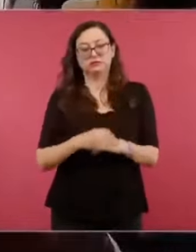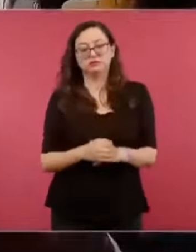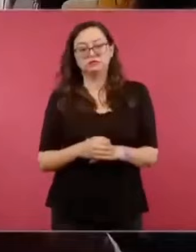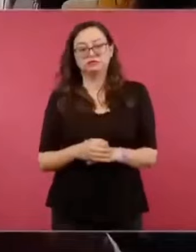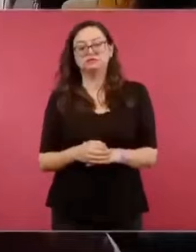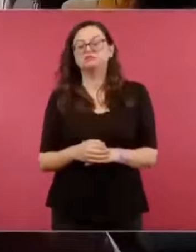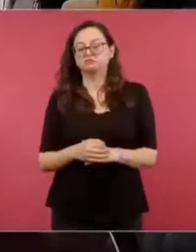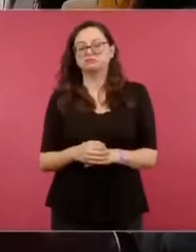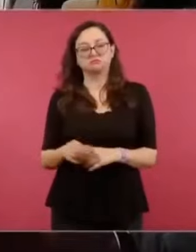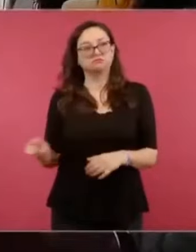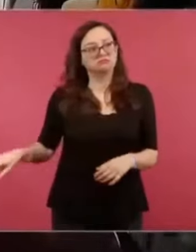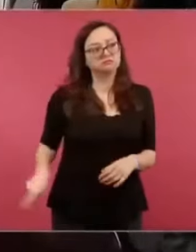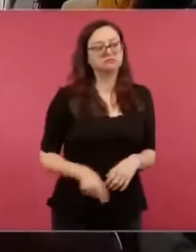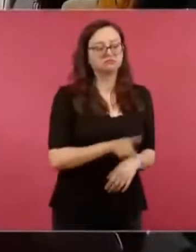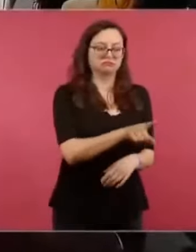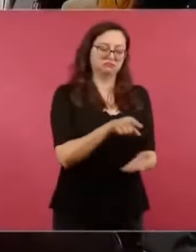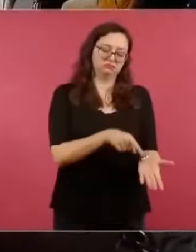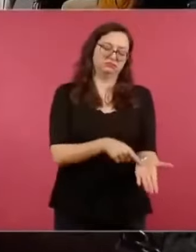Mira esto,